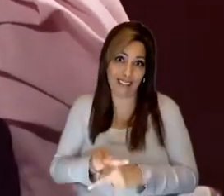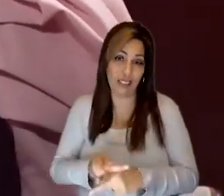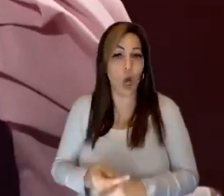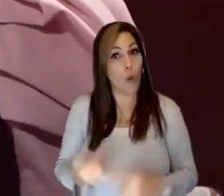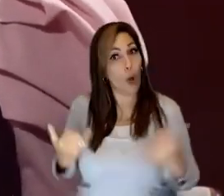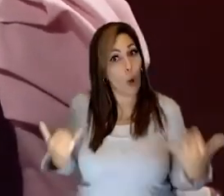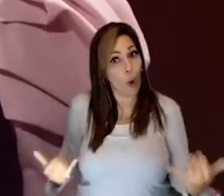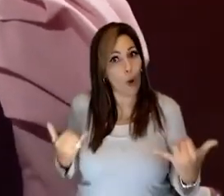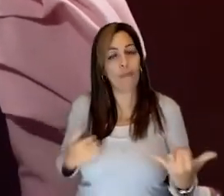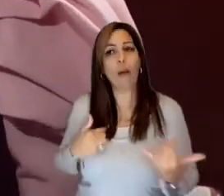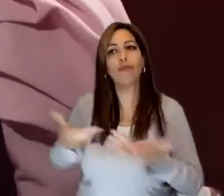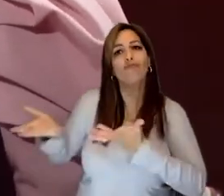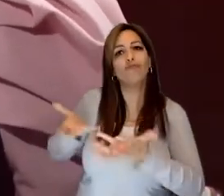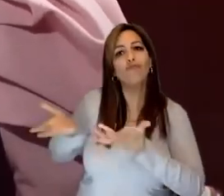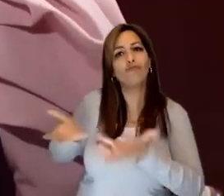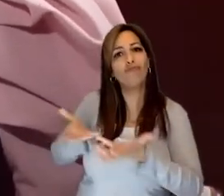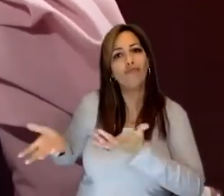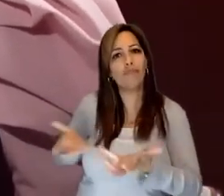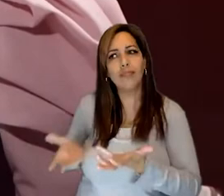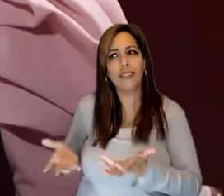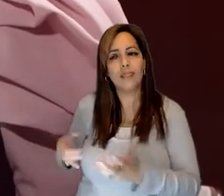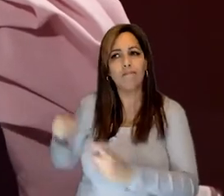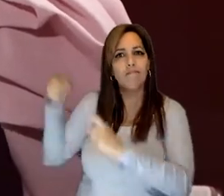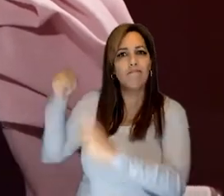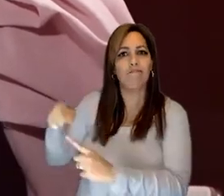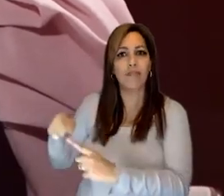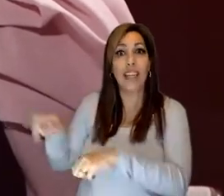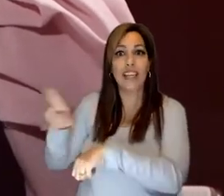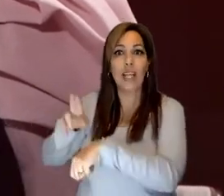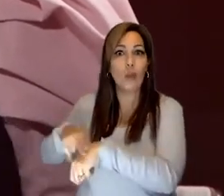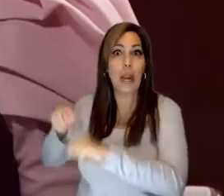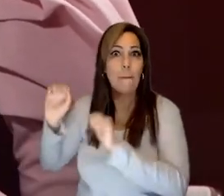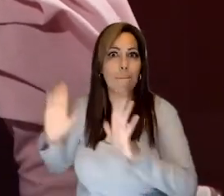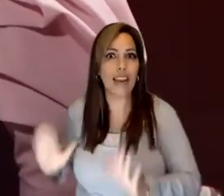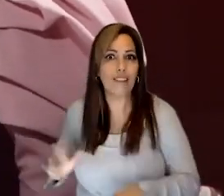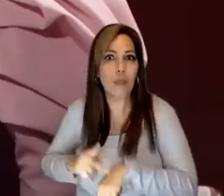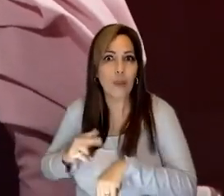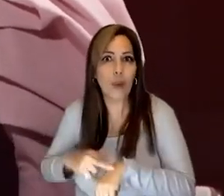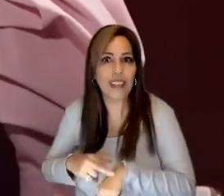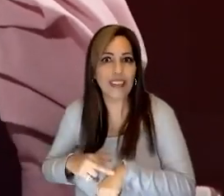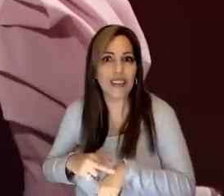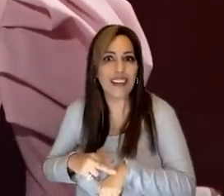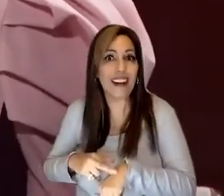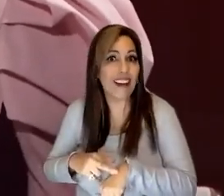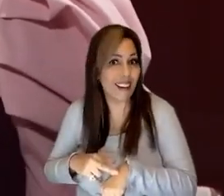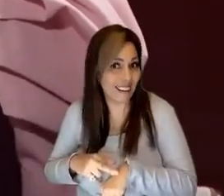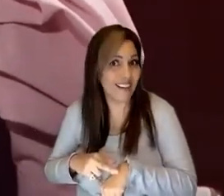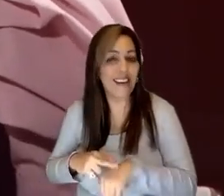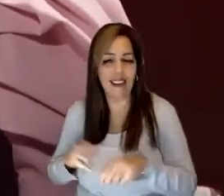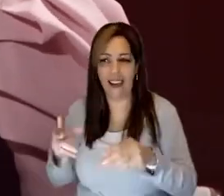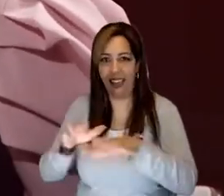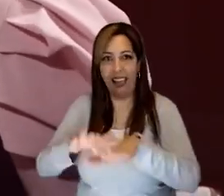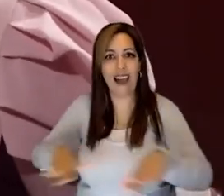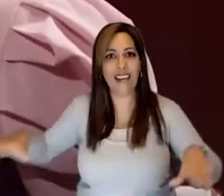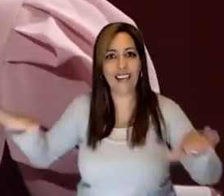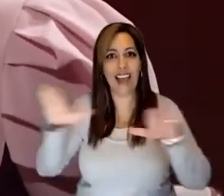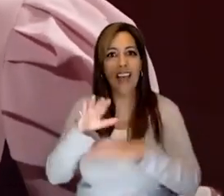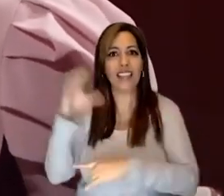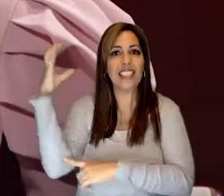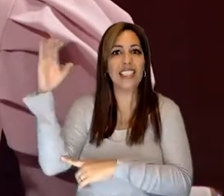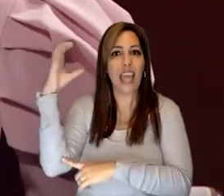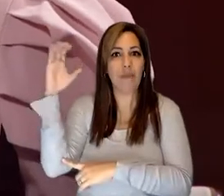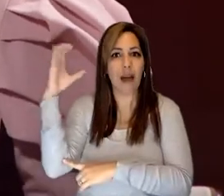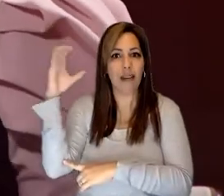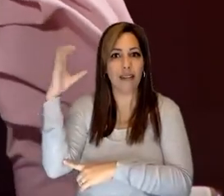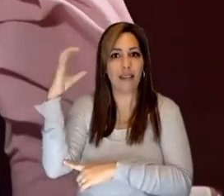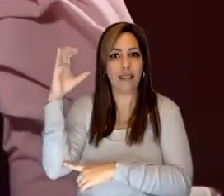la extendemos para conocer lo que se está trabajando en uno de esos lugares naturales maravillosos como lo son los terrenos de Roosevelt Road